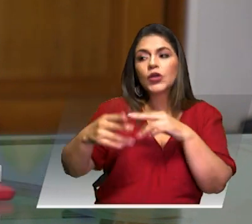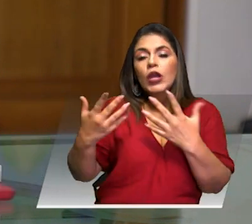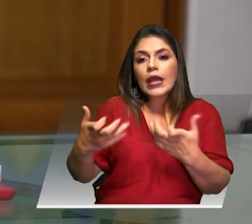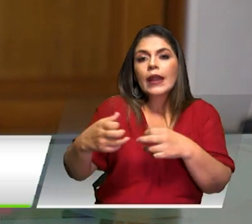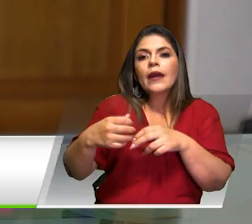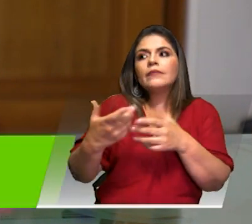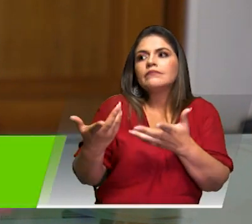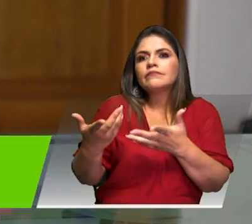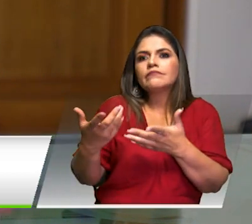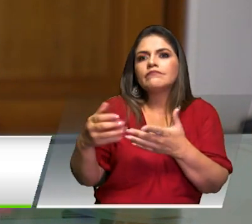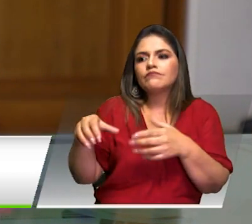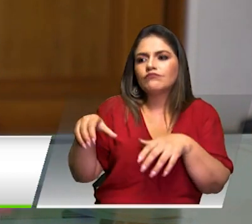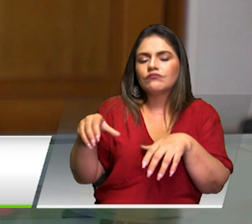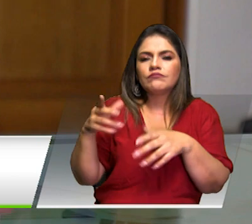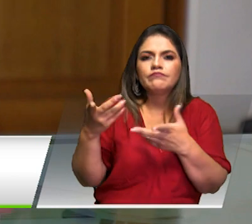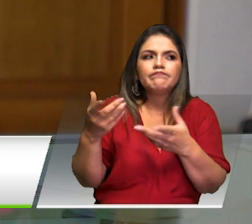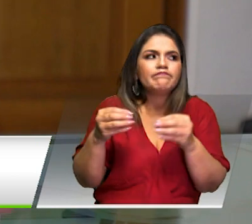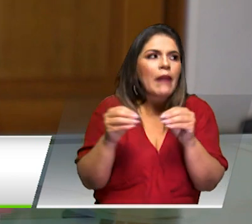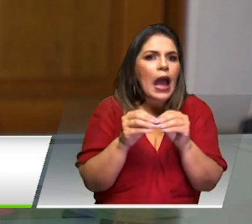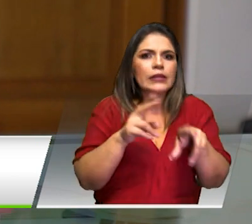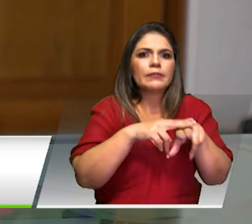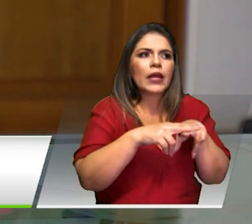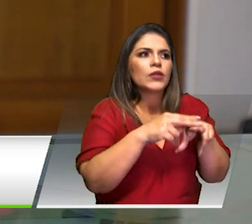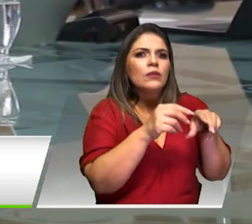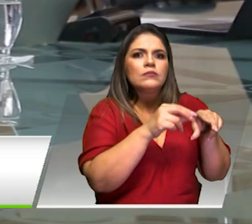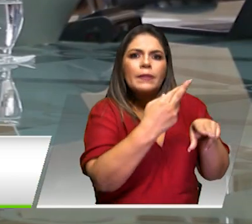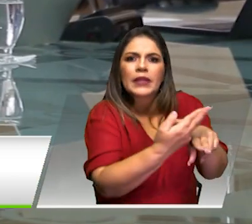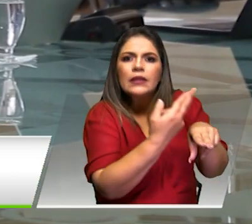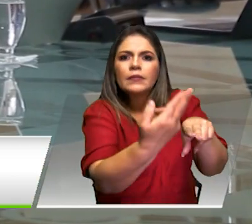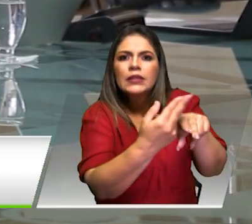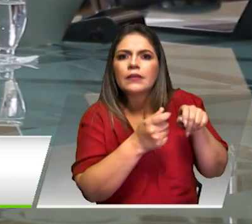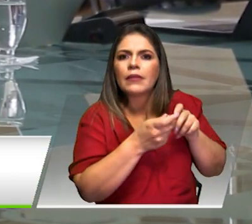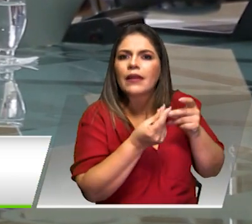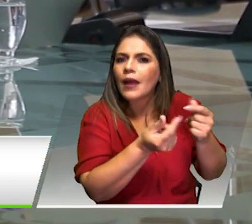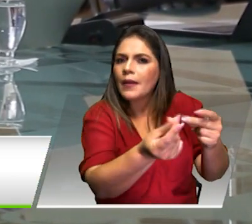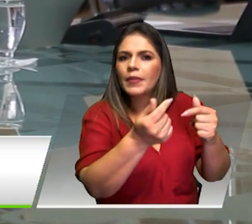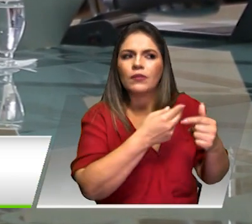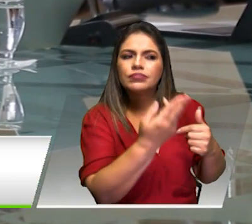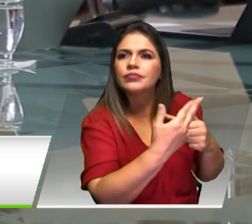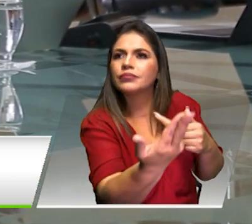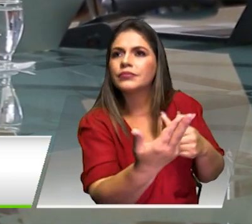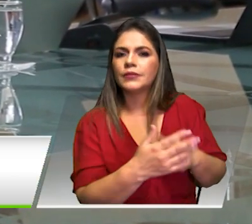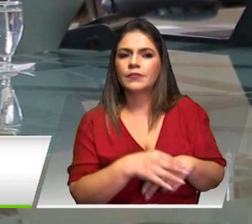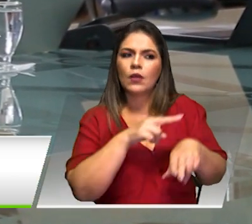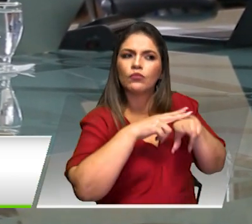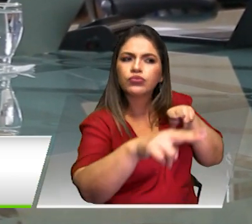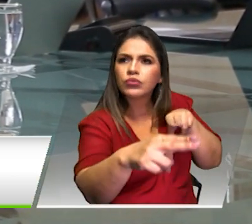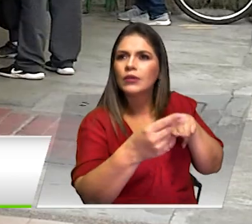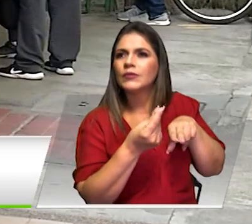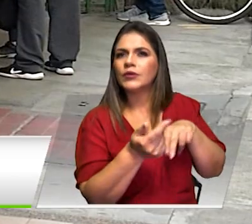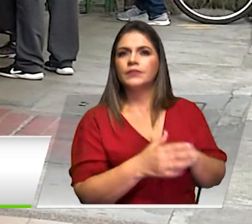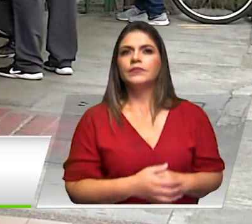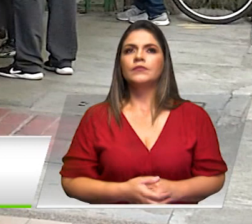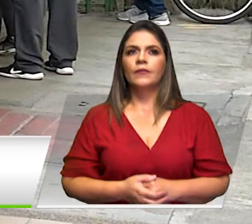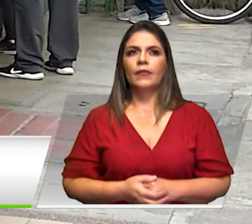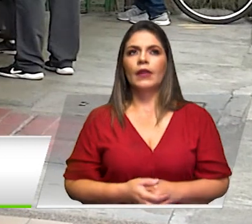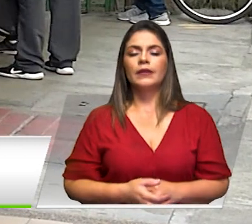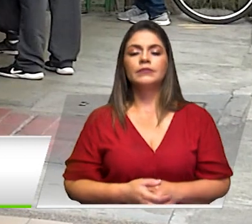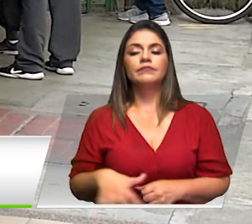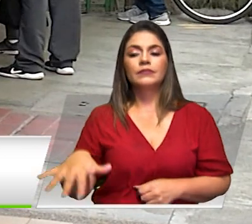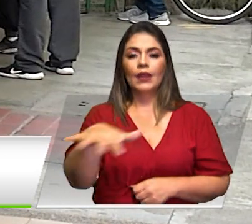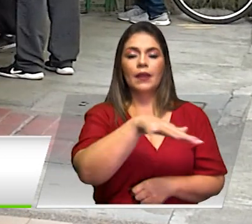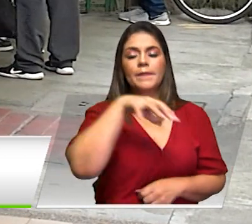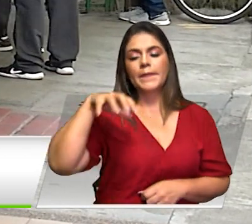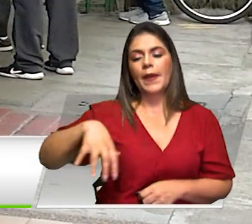para ayudar en este tema de la nueva numeración la funcionaria anunció además que se crearán tres centros de vacunación en el valle de aburrá